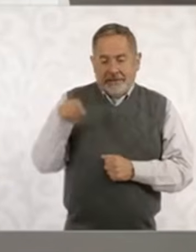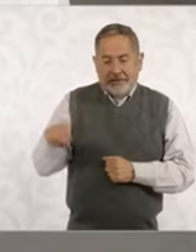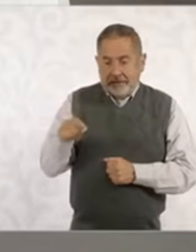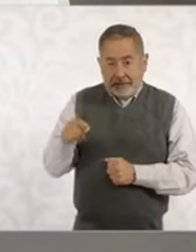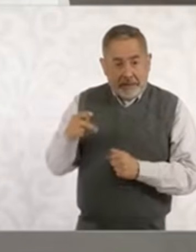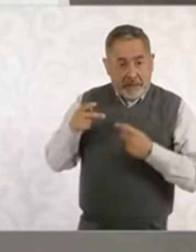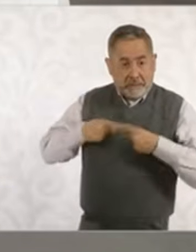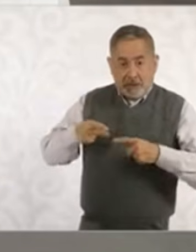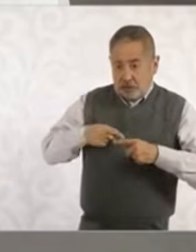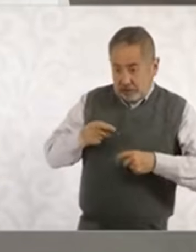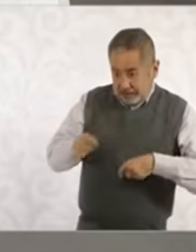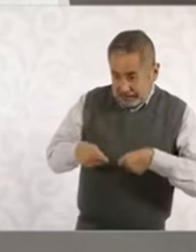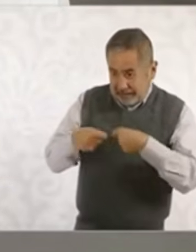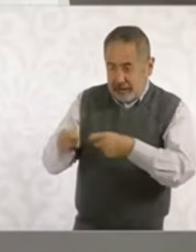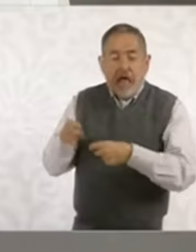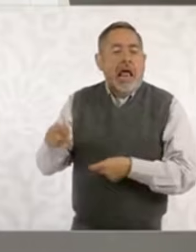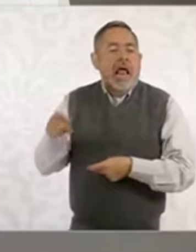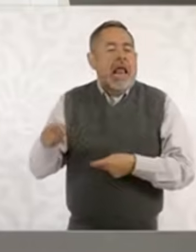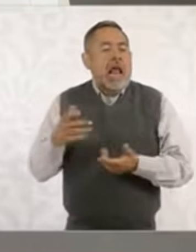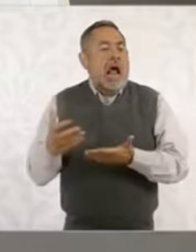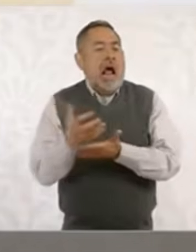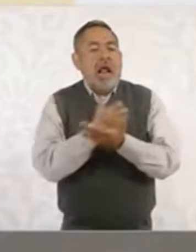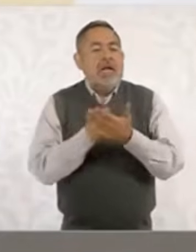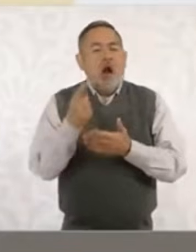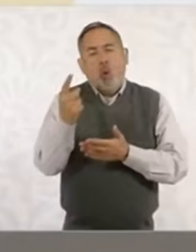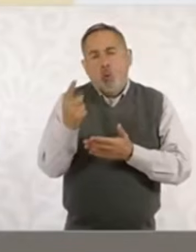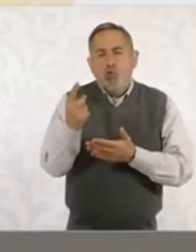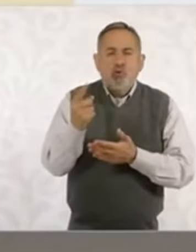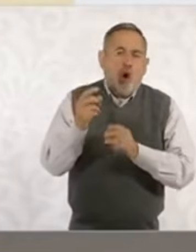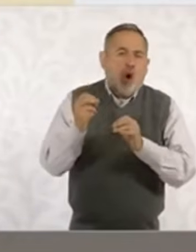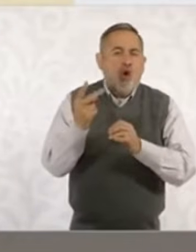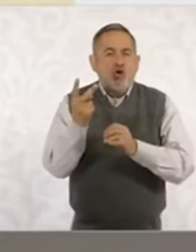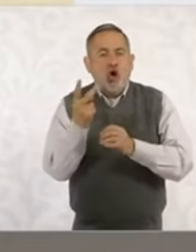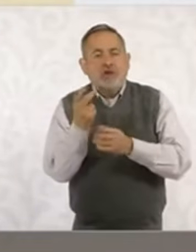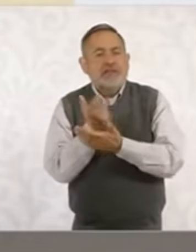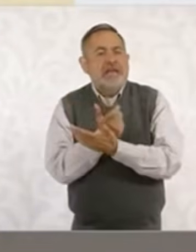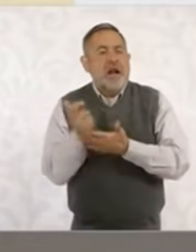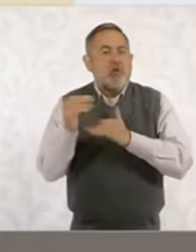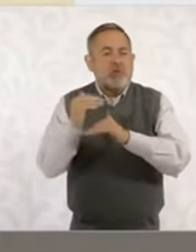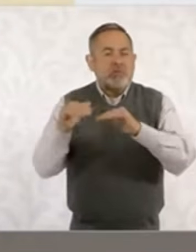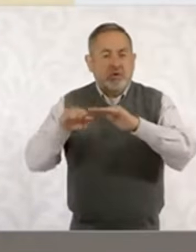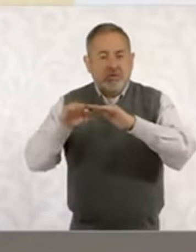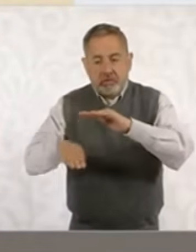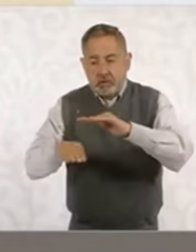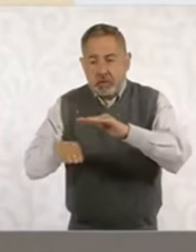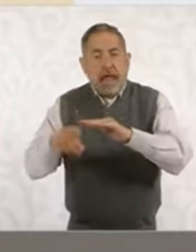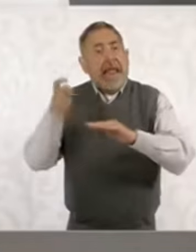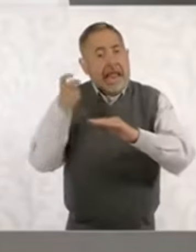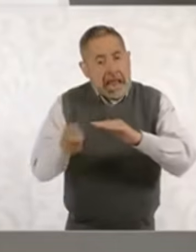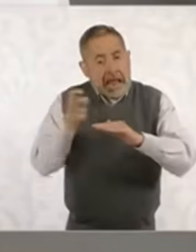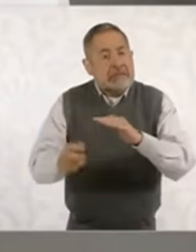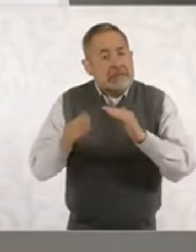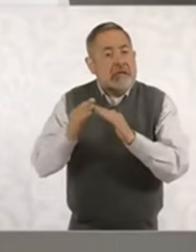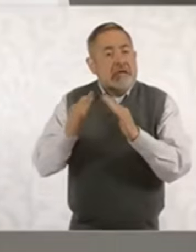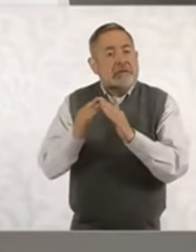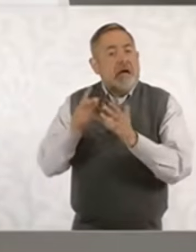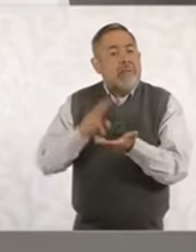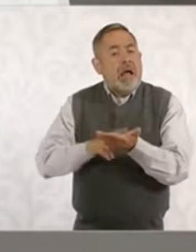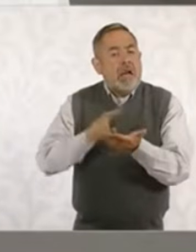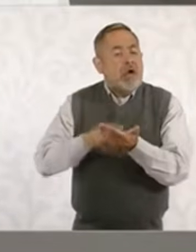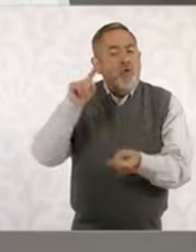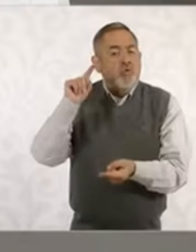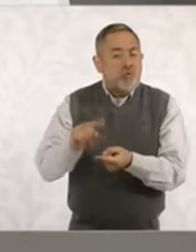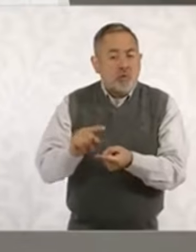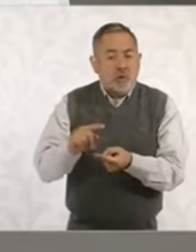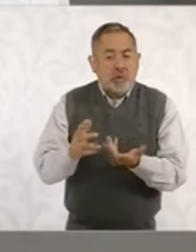recibe el que gana un salario mínimo y hasta 2 es equivalente al costo de la vivienda. La vivienda vale